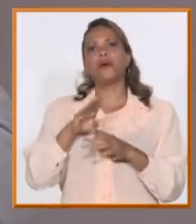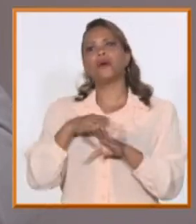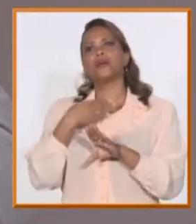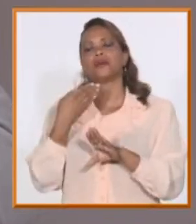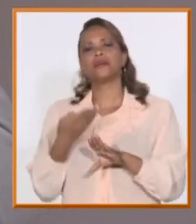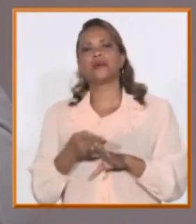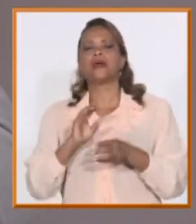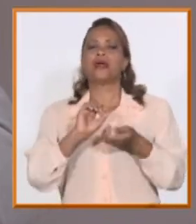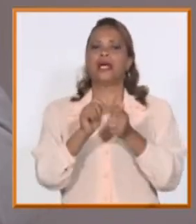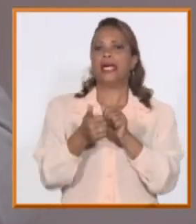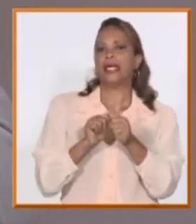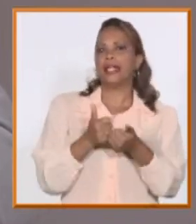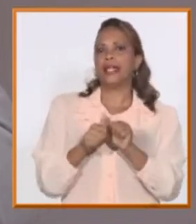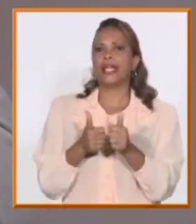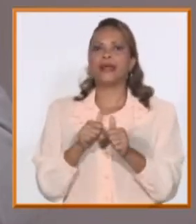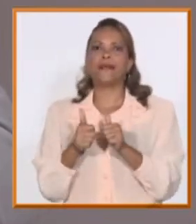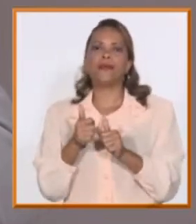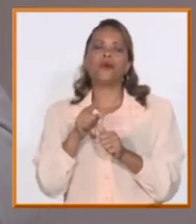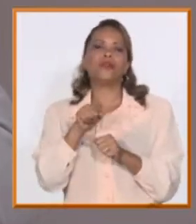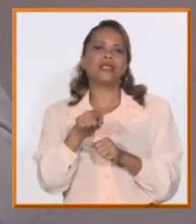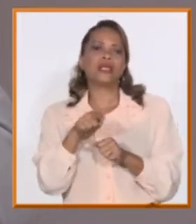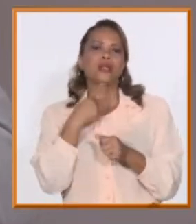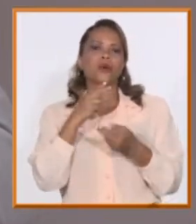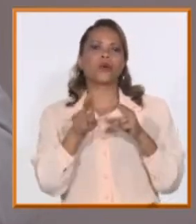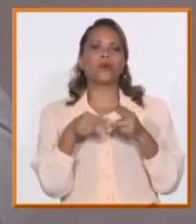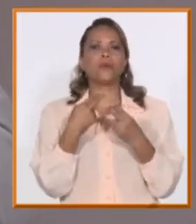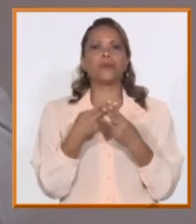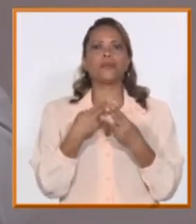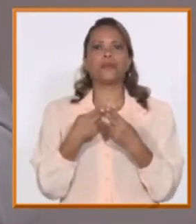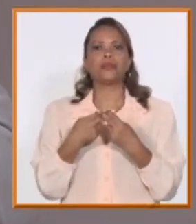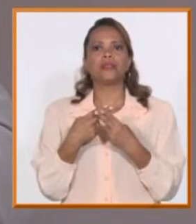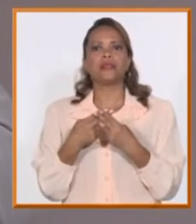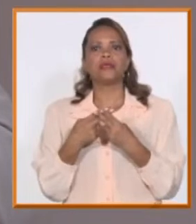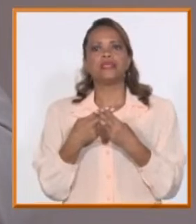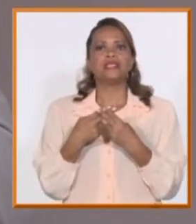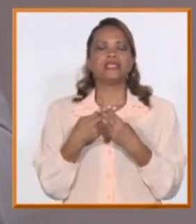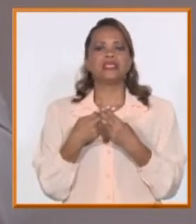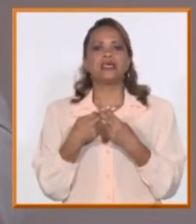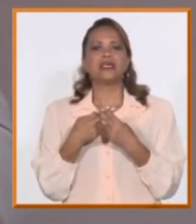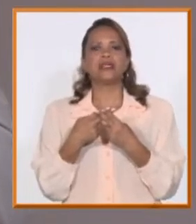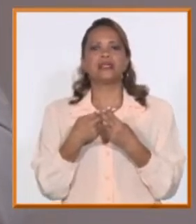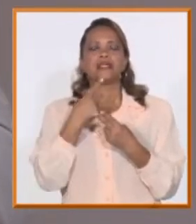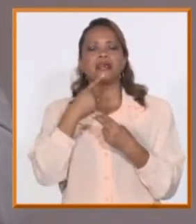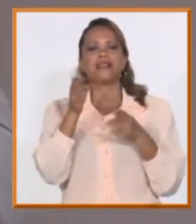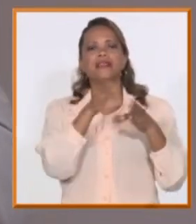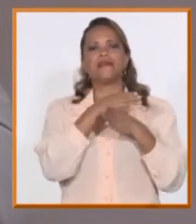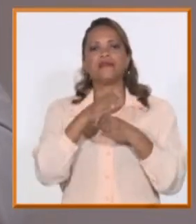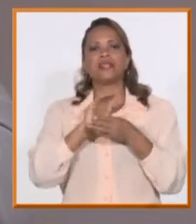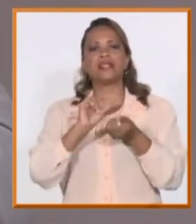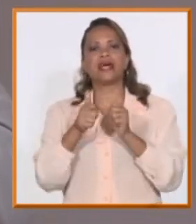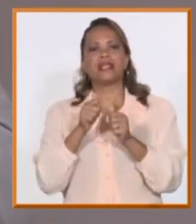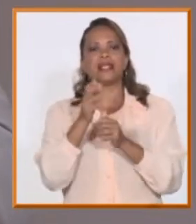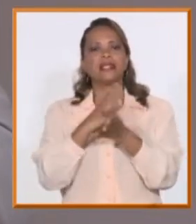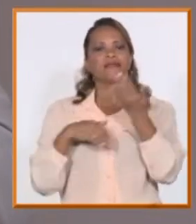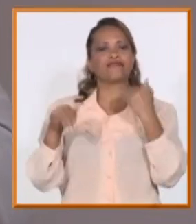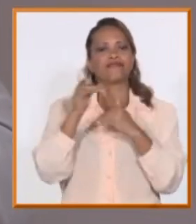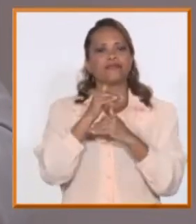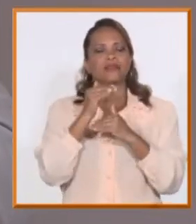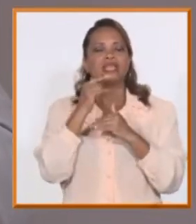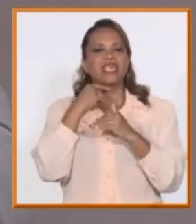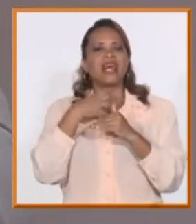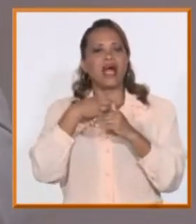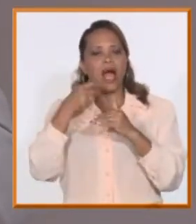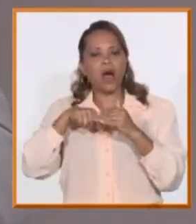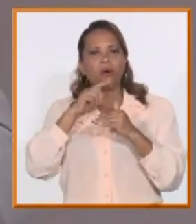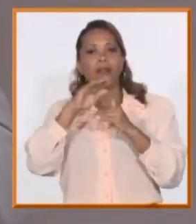deportes que en estos Juegos más nos dejó el sabor, que la convocatoria de atletas de nivel se quedó por debajo.